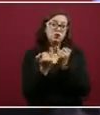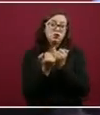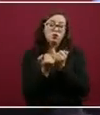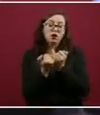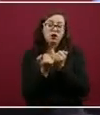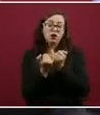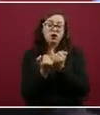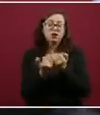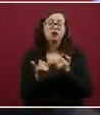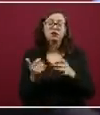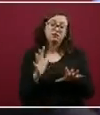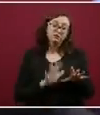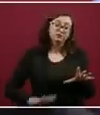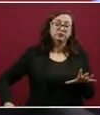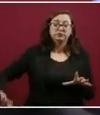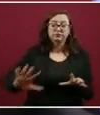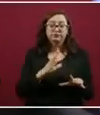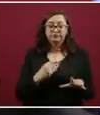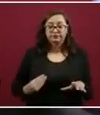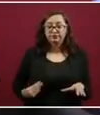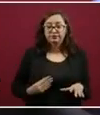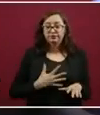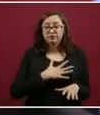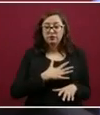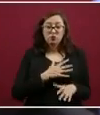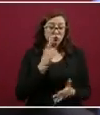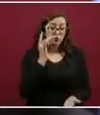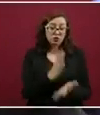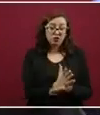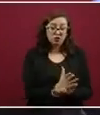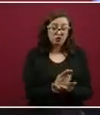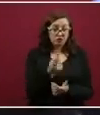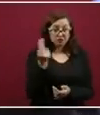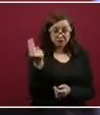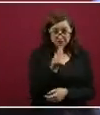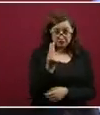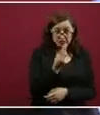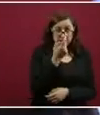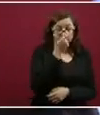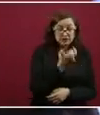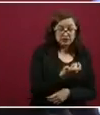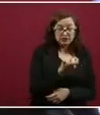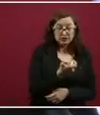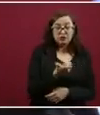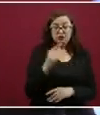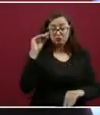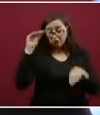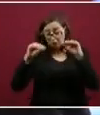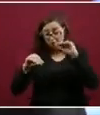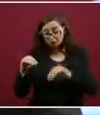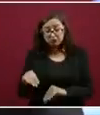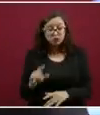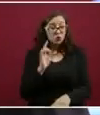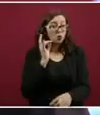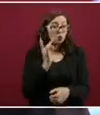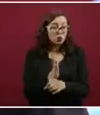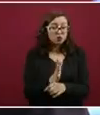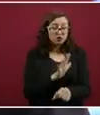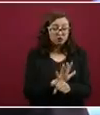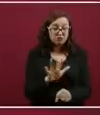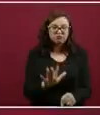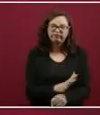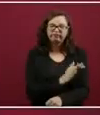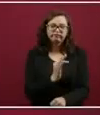de bienestar no es solamente un problema de finanzas, no es solamente un problema de diseño institucional, es un problema que ocasionó